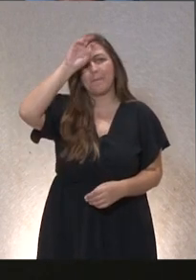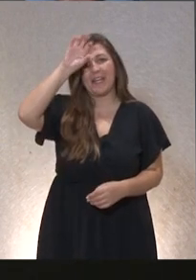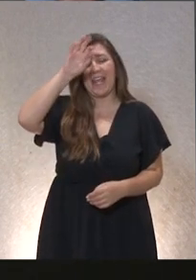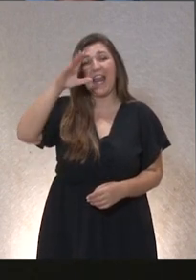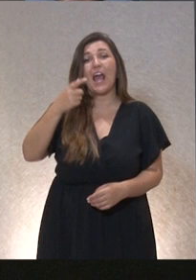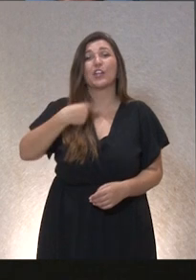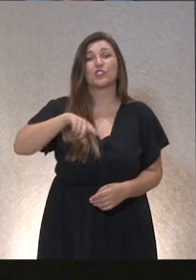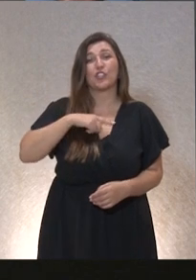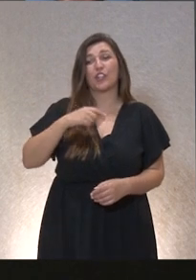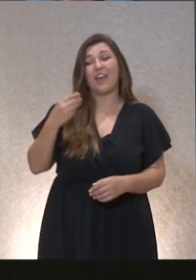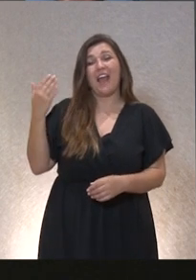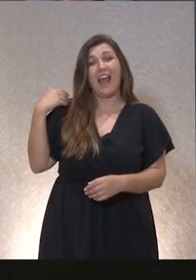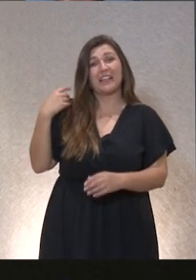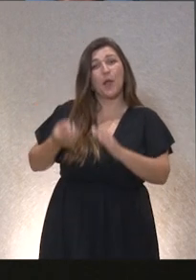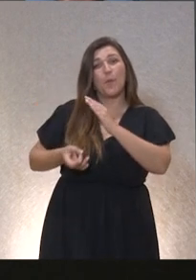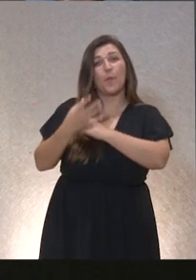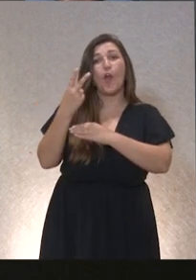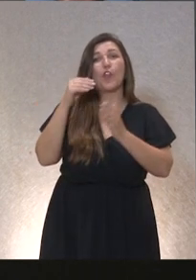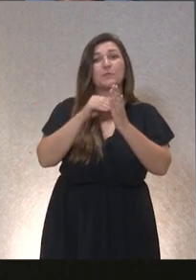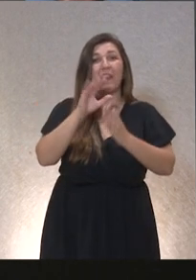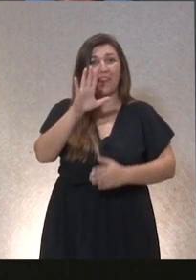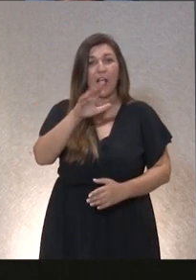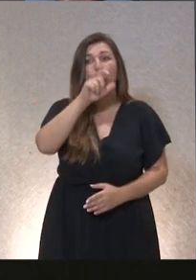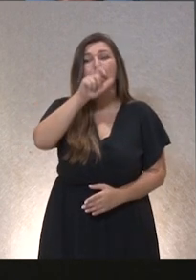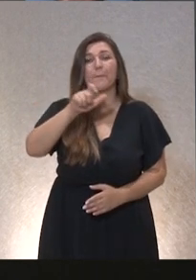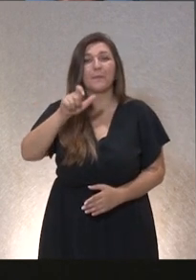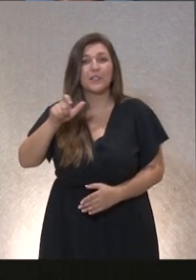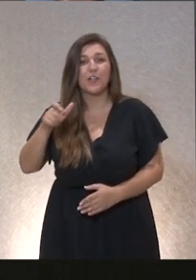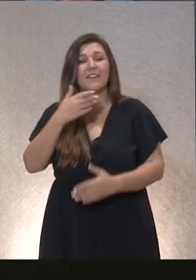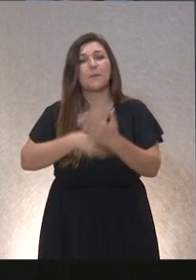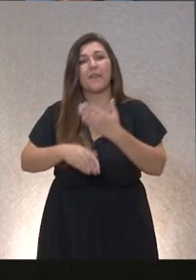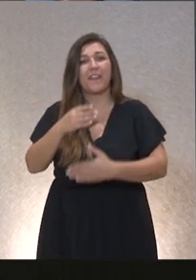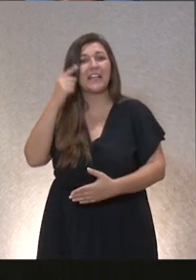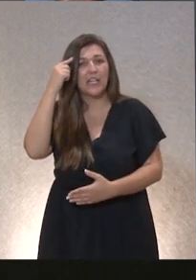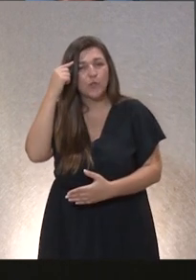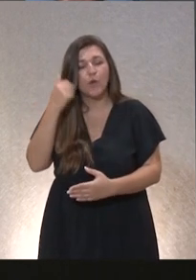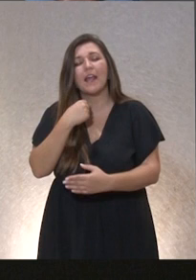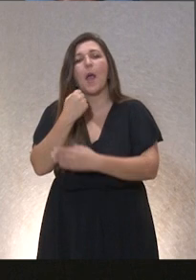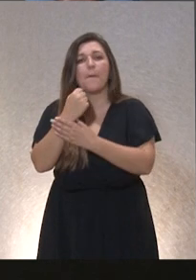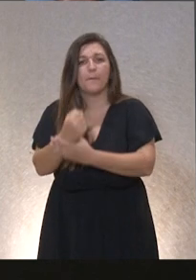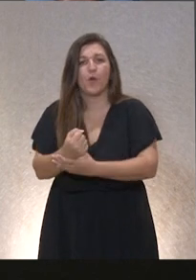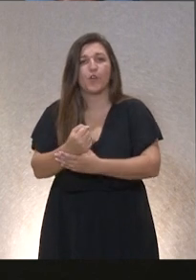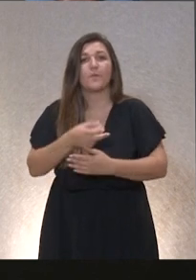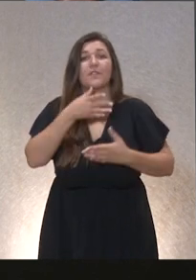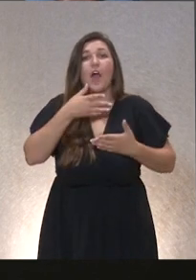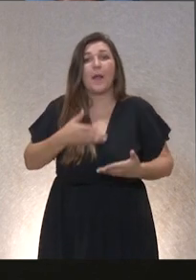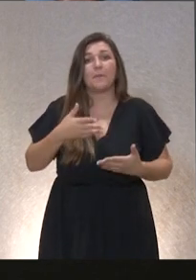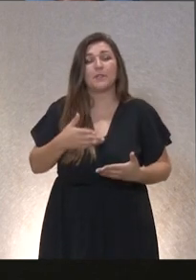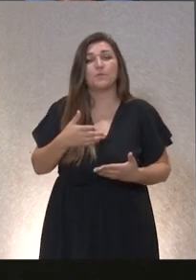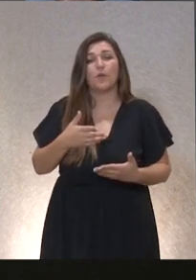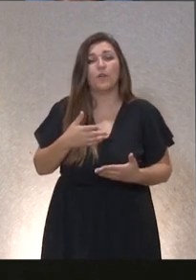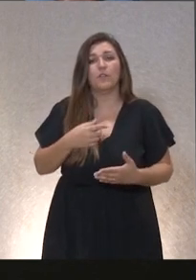2005 para atender a personas con discapacidad intelectual y grandes necesidades de apoyo actualmente 16 residentes en